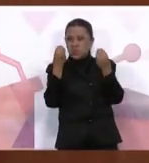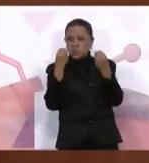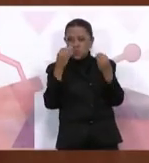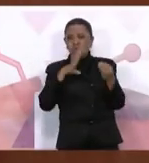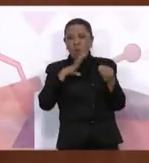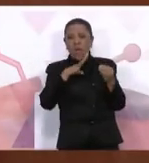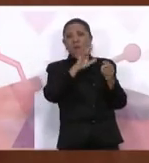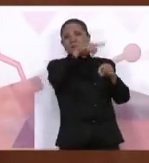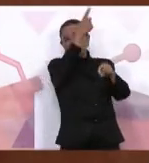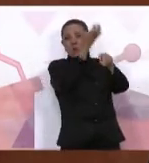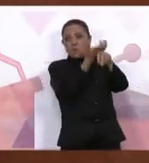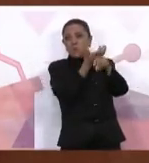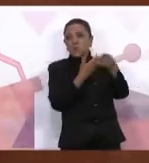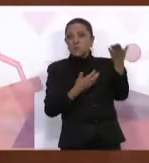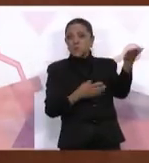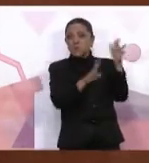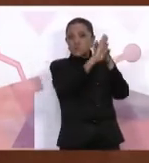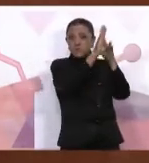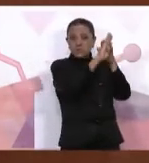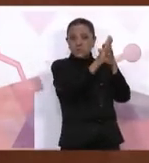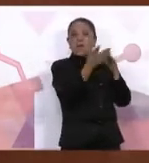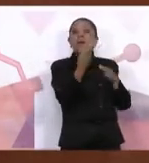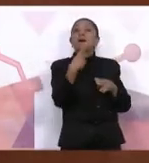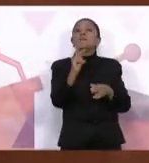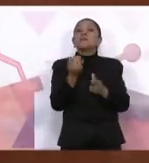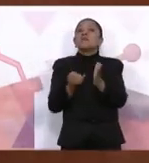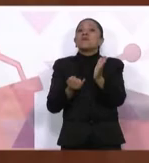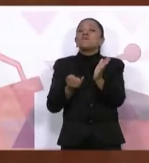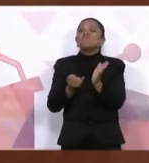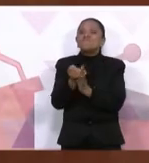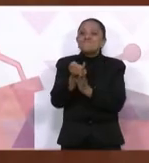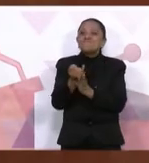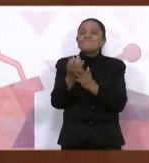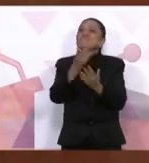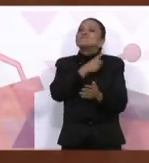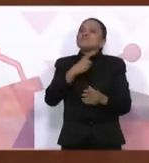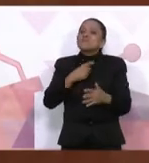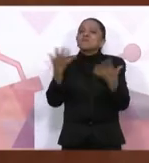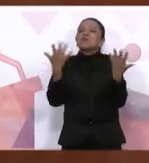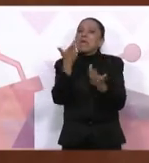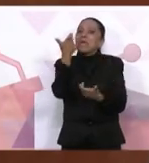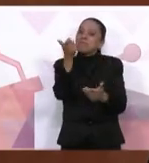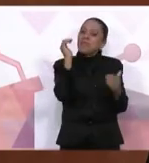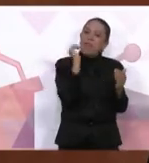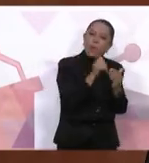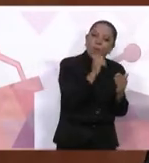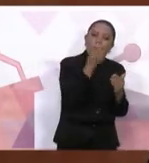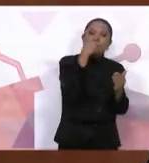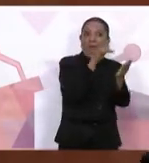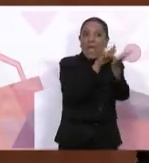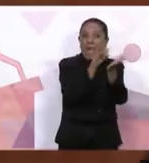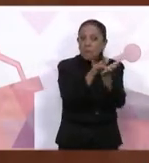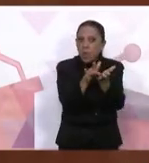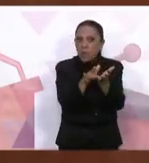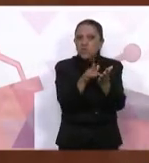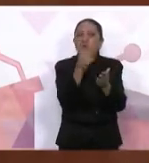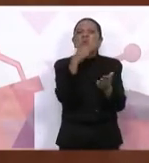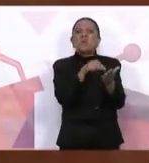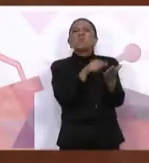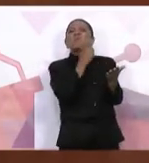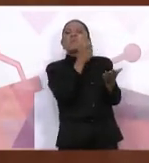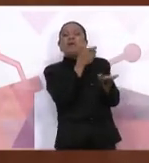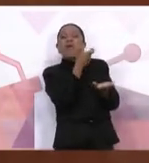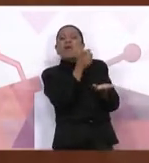y definitivamente nosotros debemos de crear el fondo de apoyo a migrantes para que efecto bueno pues para justamente